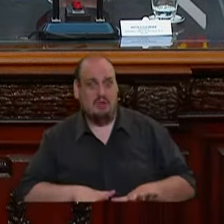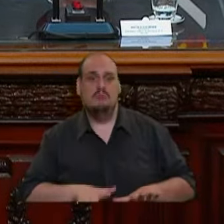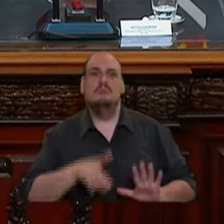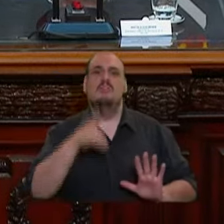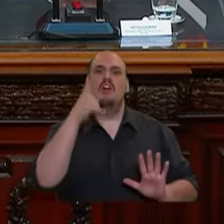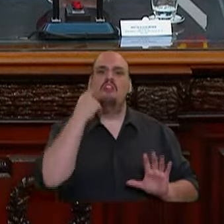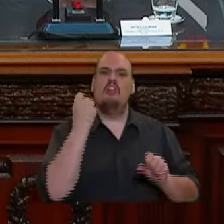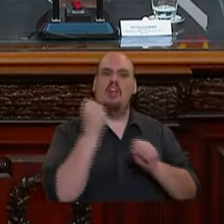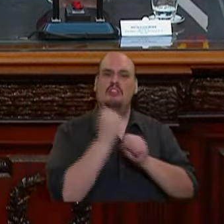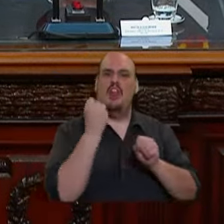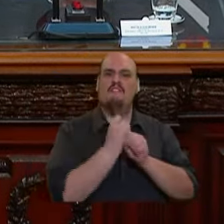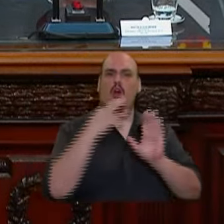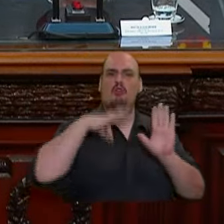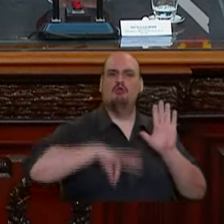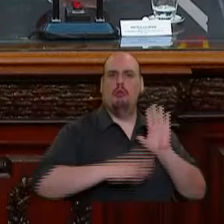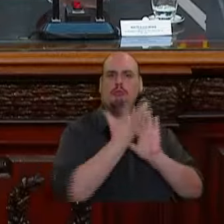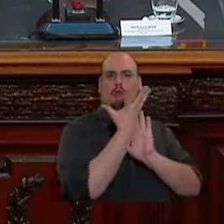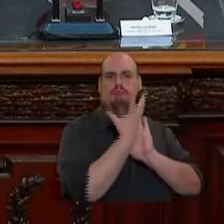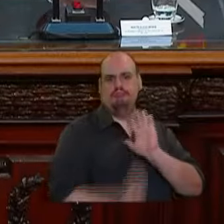elimina.